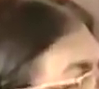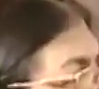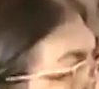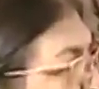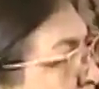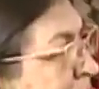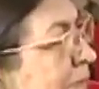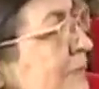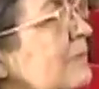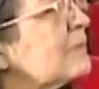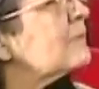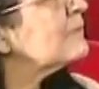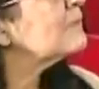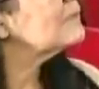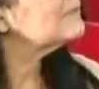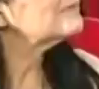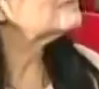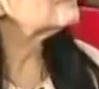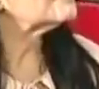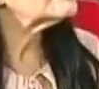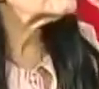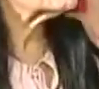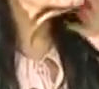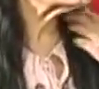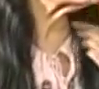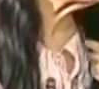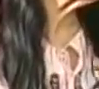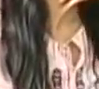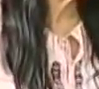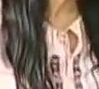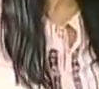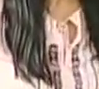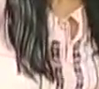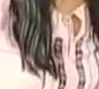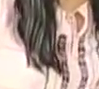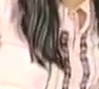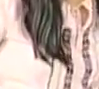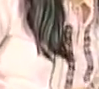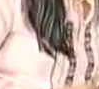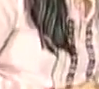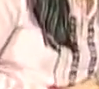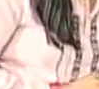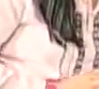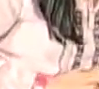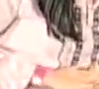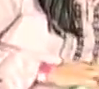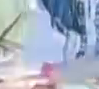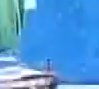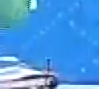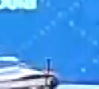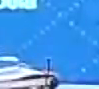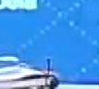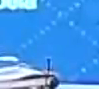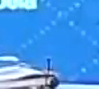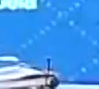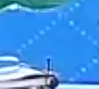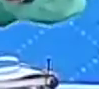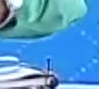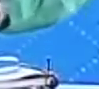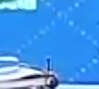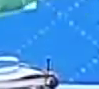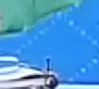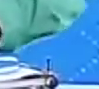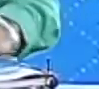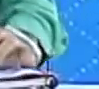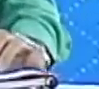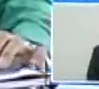amada Qué belleza este congreso de vecinos y vecinas de la gran misión vivienda